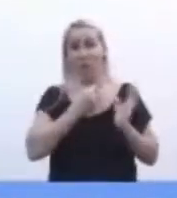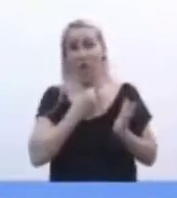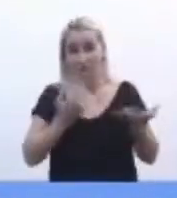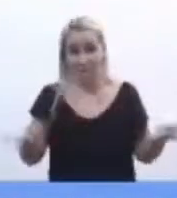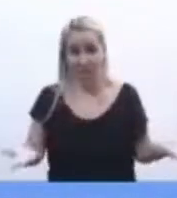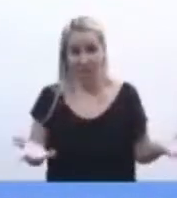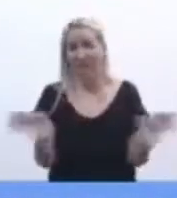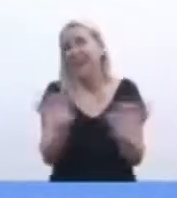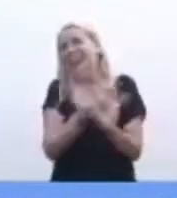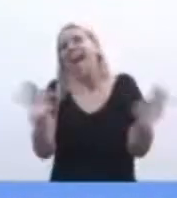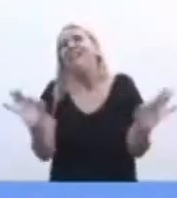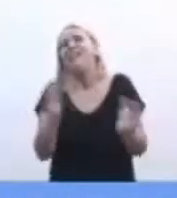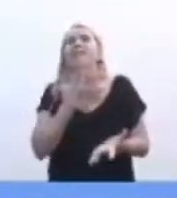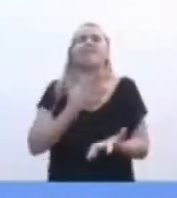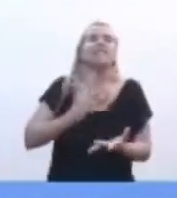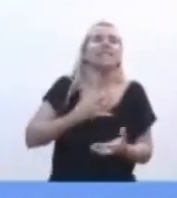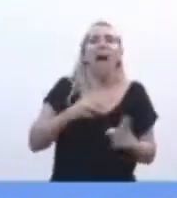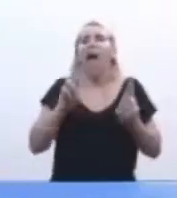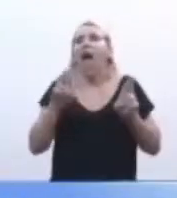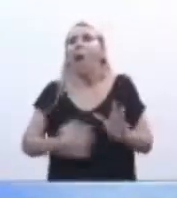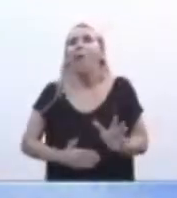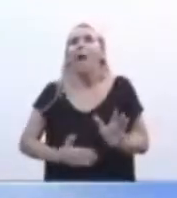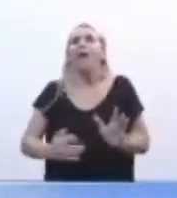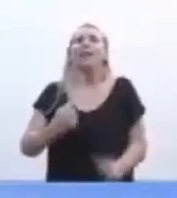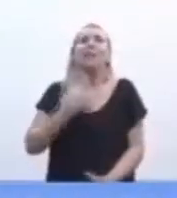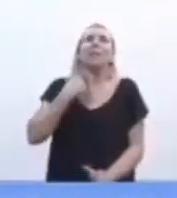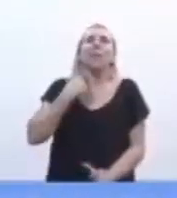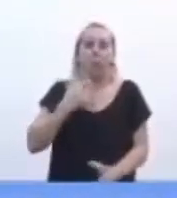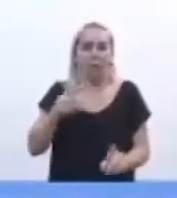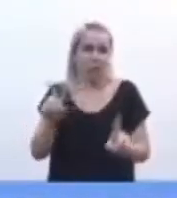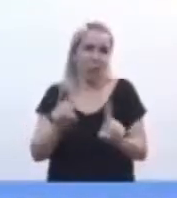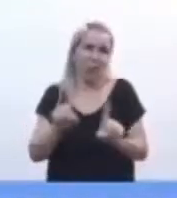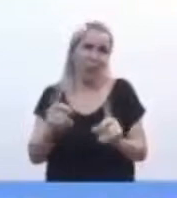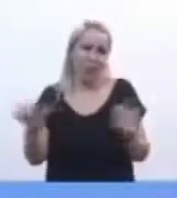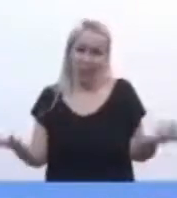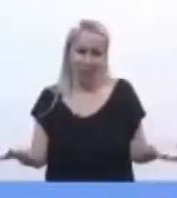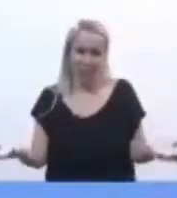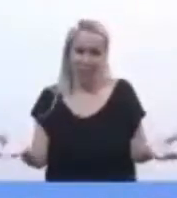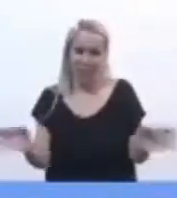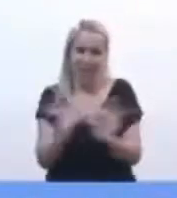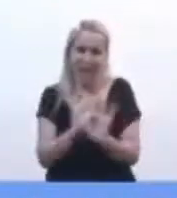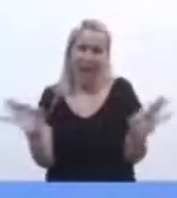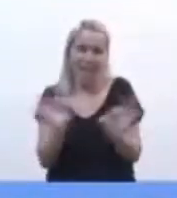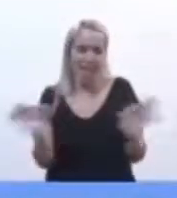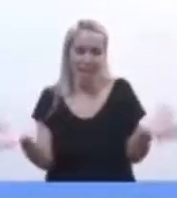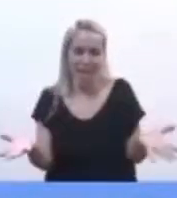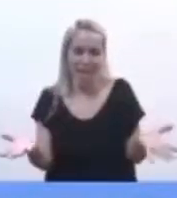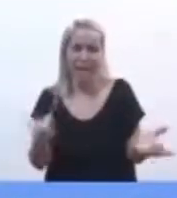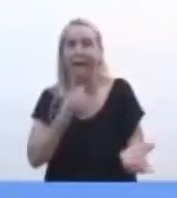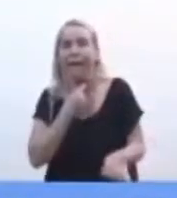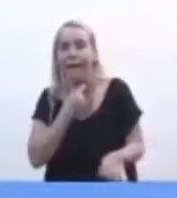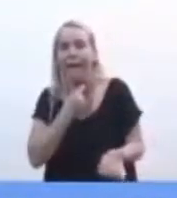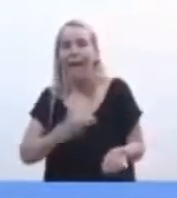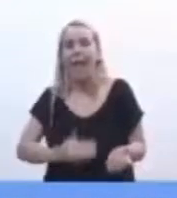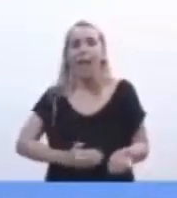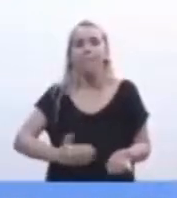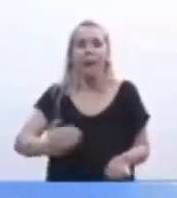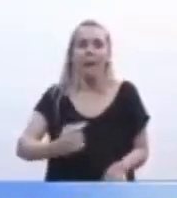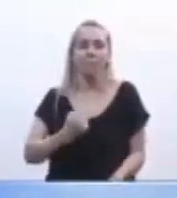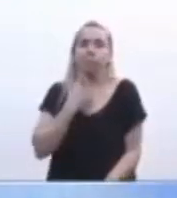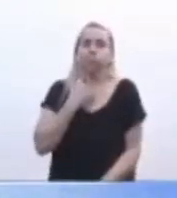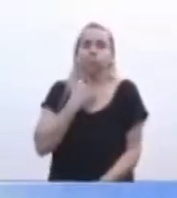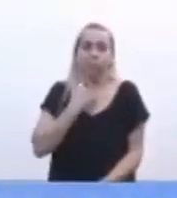nadie desea un embarazo no deseado nadie desea un embarazo no